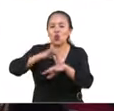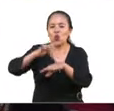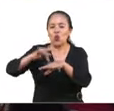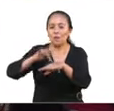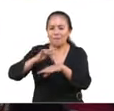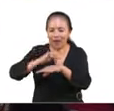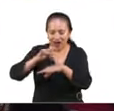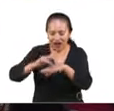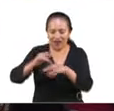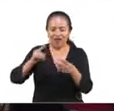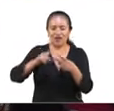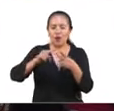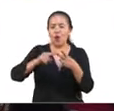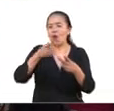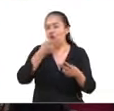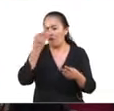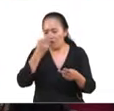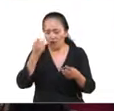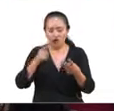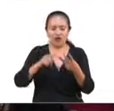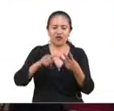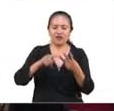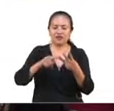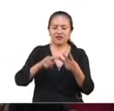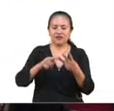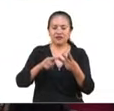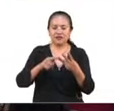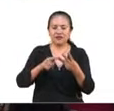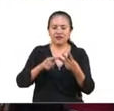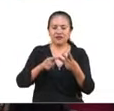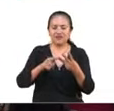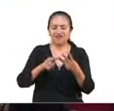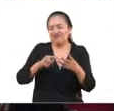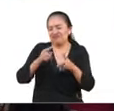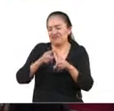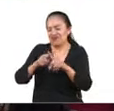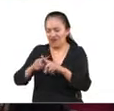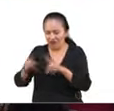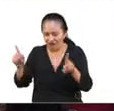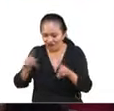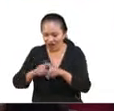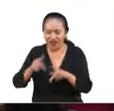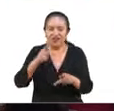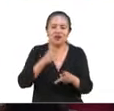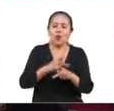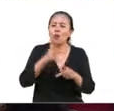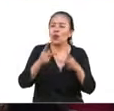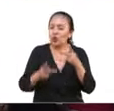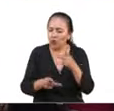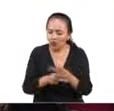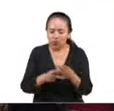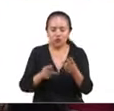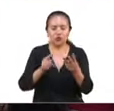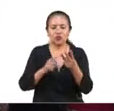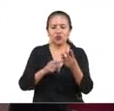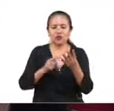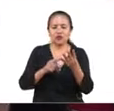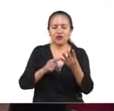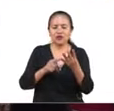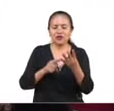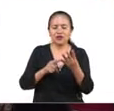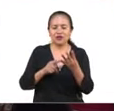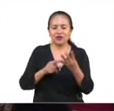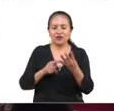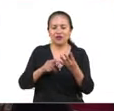se cultivan flores, se cultivan distintos productos. De aquí,